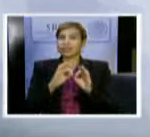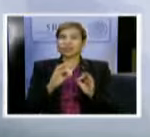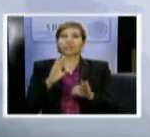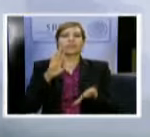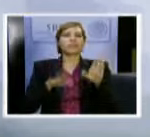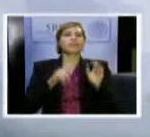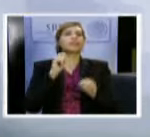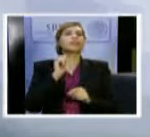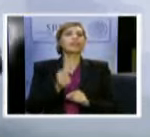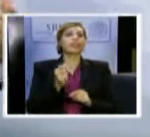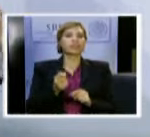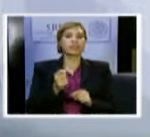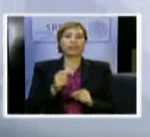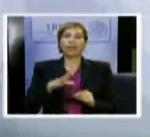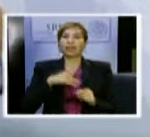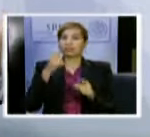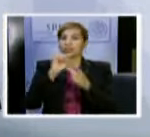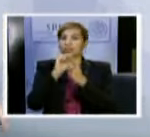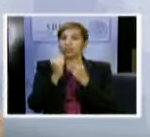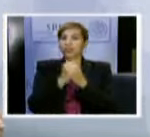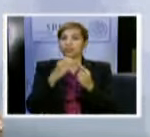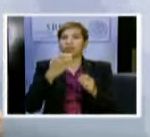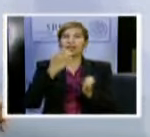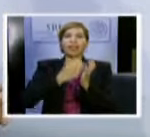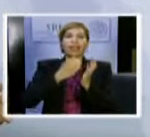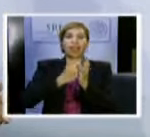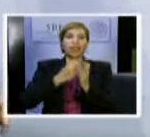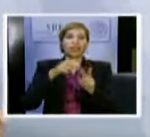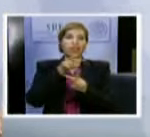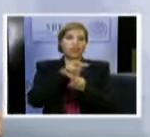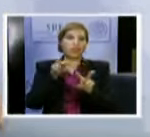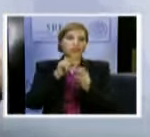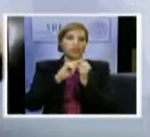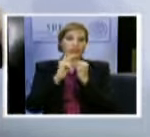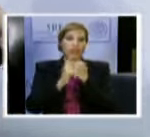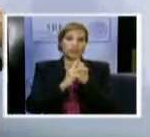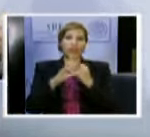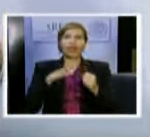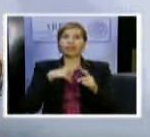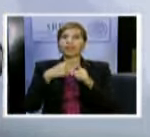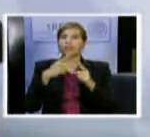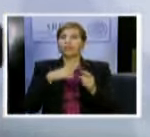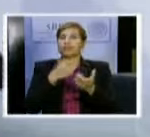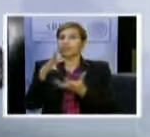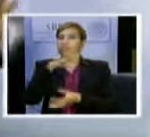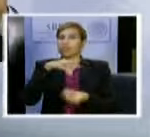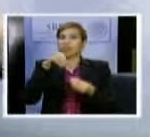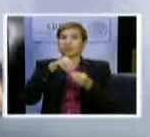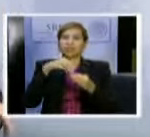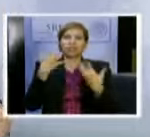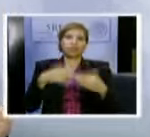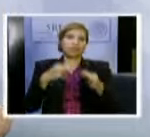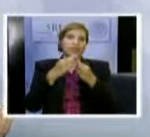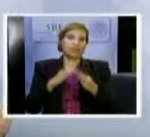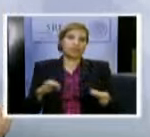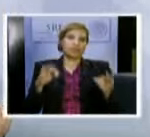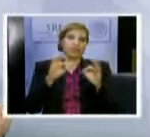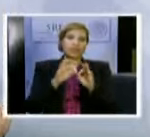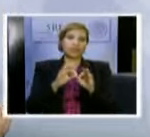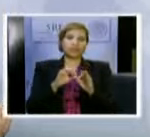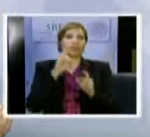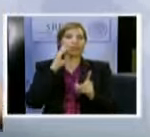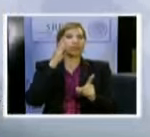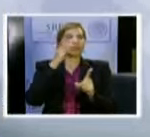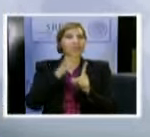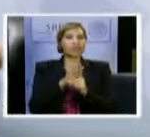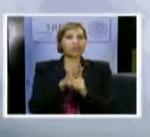depende también de la situación económica en ambos países. Entonces hay una serie de ingredientes que van marcando esta